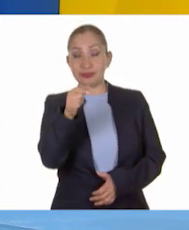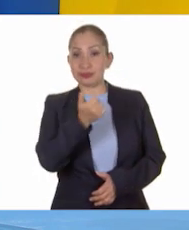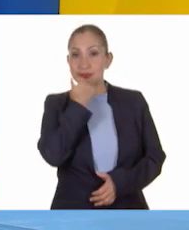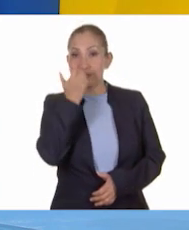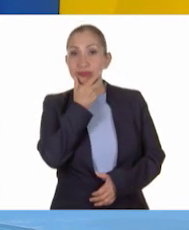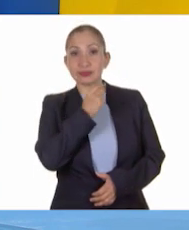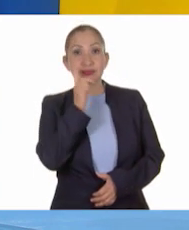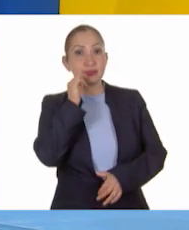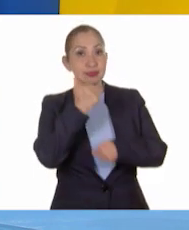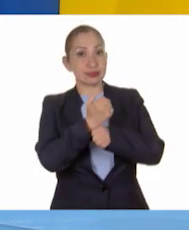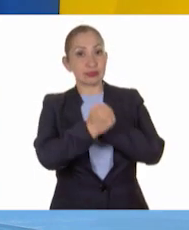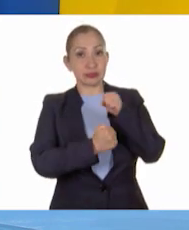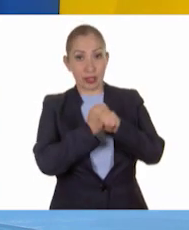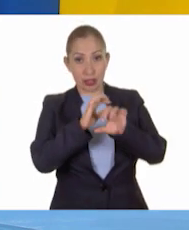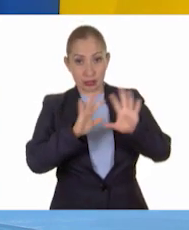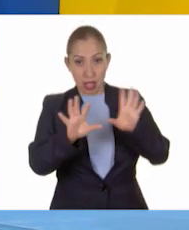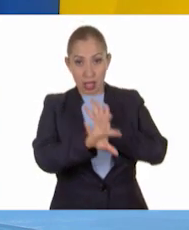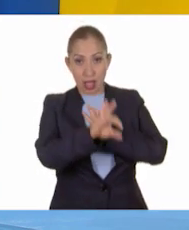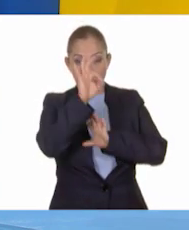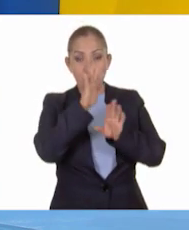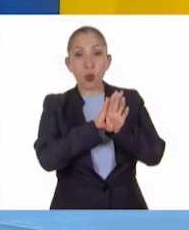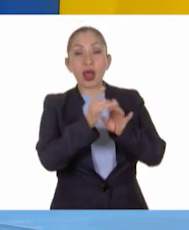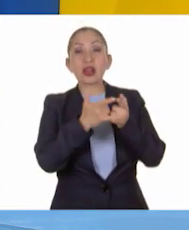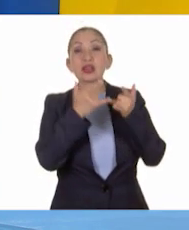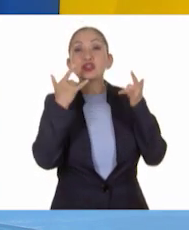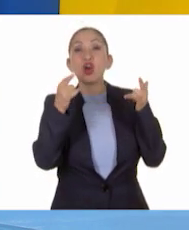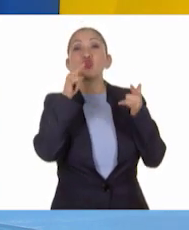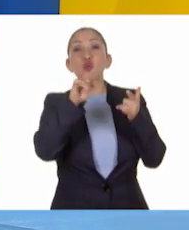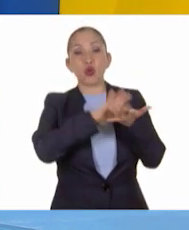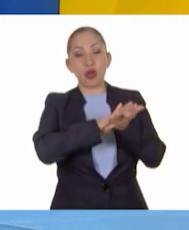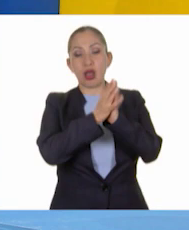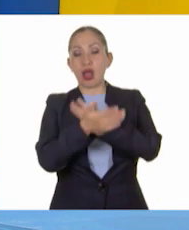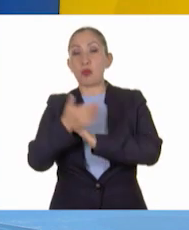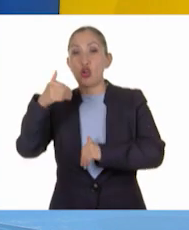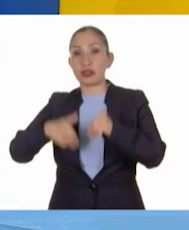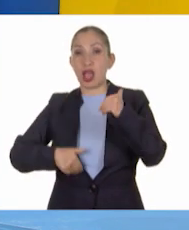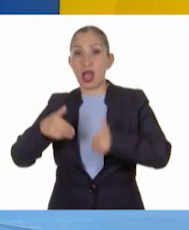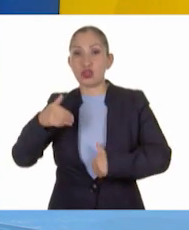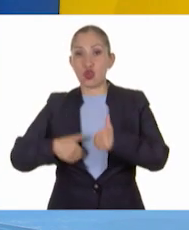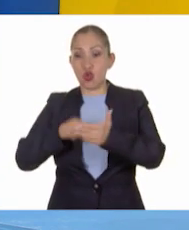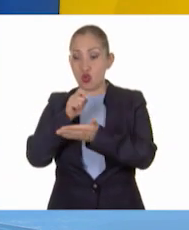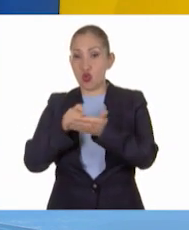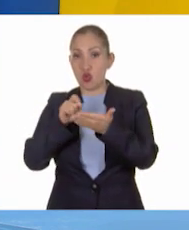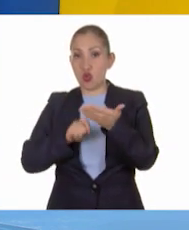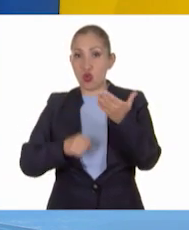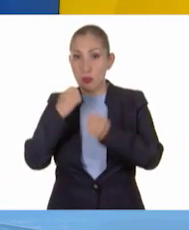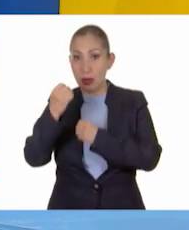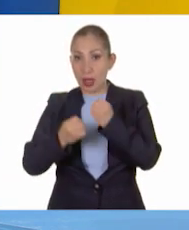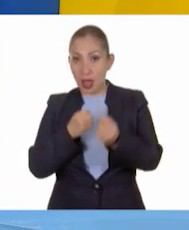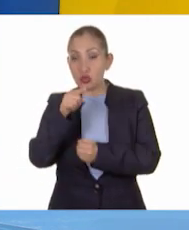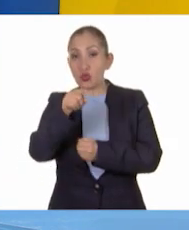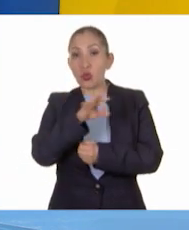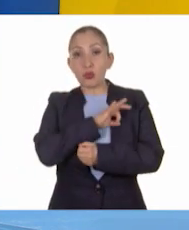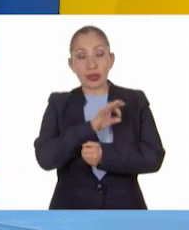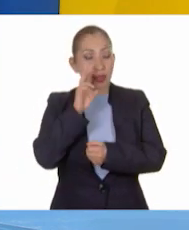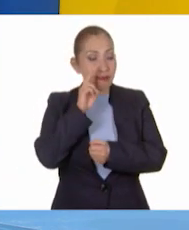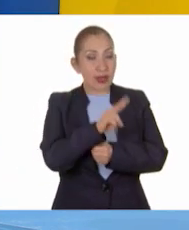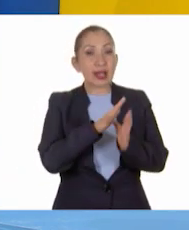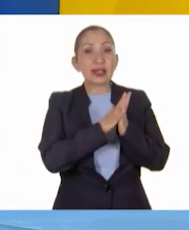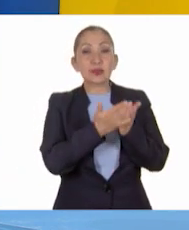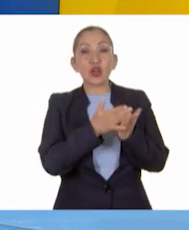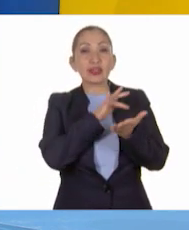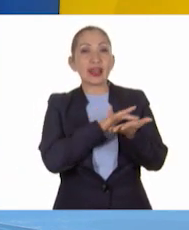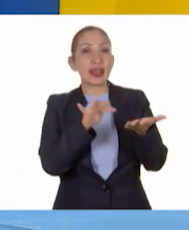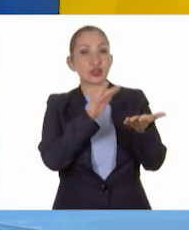alumnas y alumnos de sexto grado, ya seleccionaron el cuento que adaptarán como obra de teatro? Recuerden que pueden recurrir a su libro de